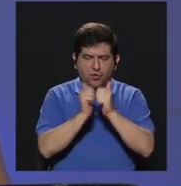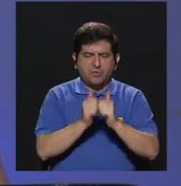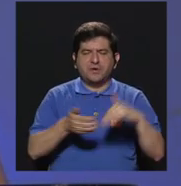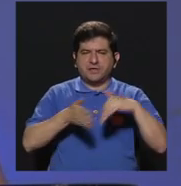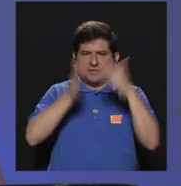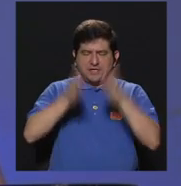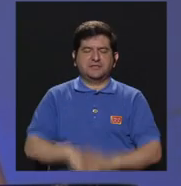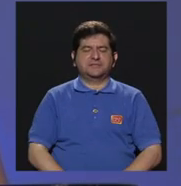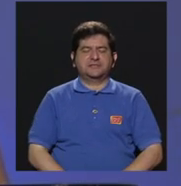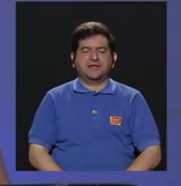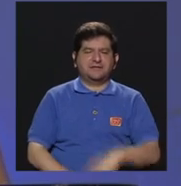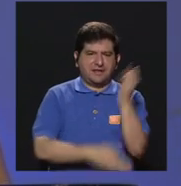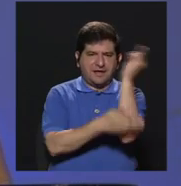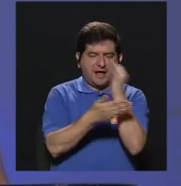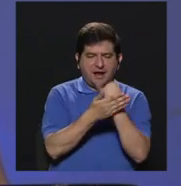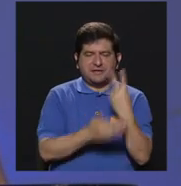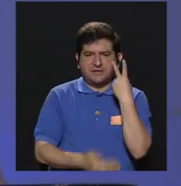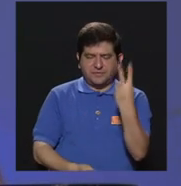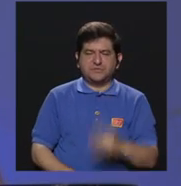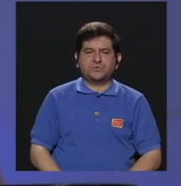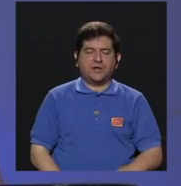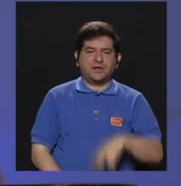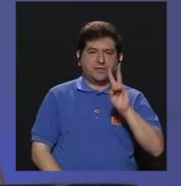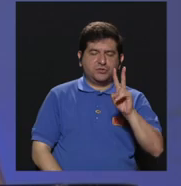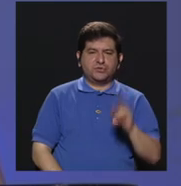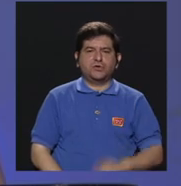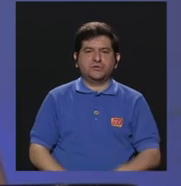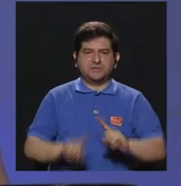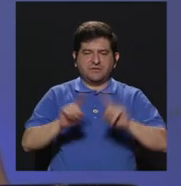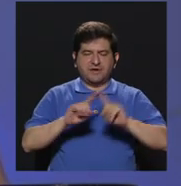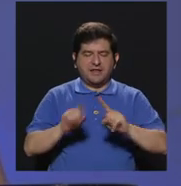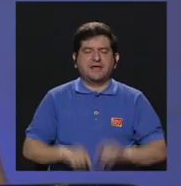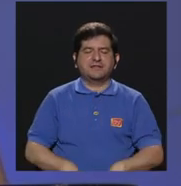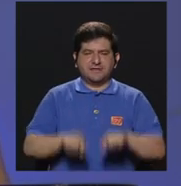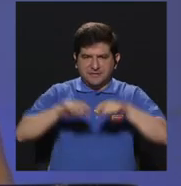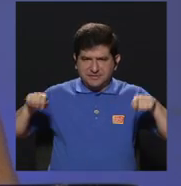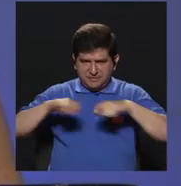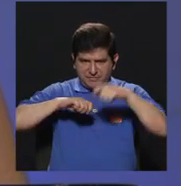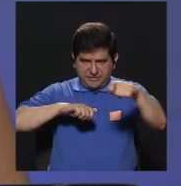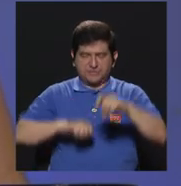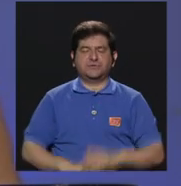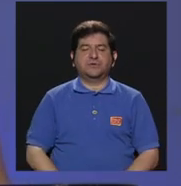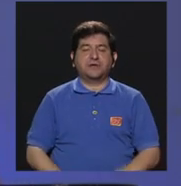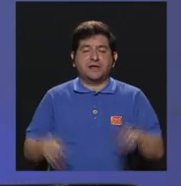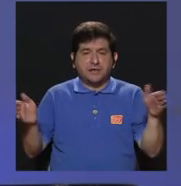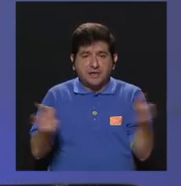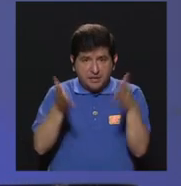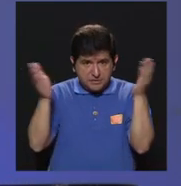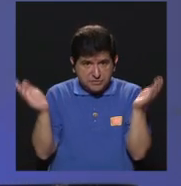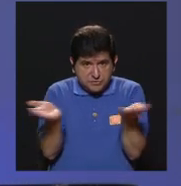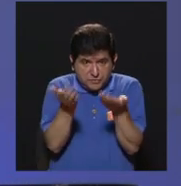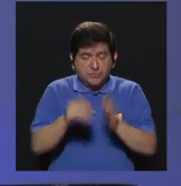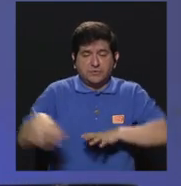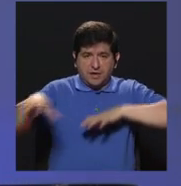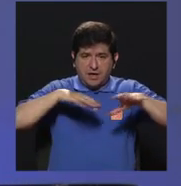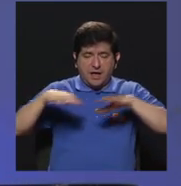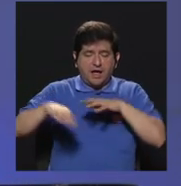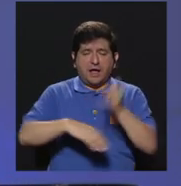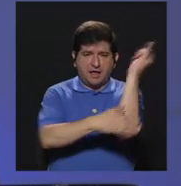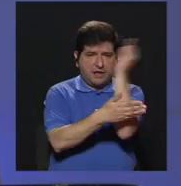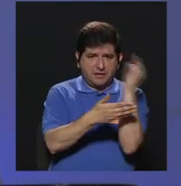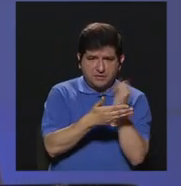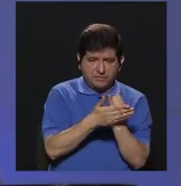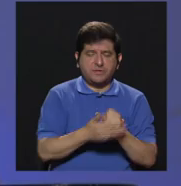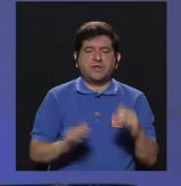de Artes Visuales Bidimensionales, Ambiente Universitario, con el propósito de estimular y promover la actividad artística